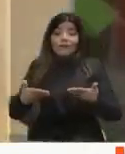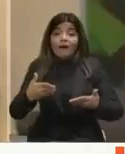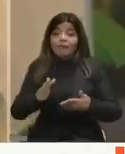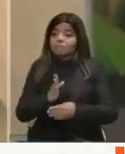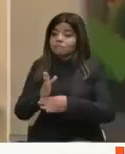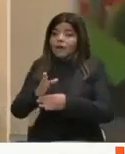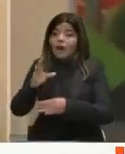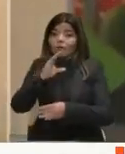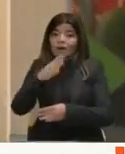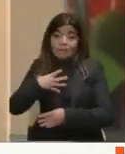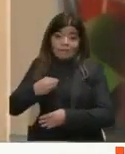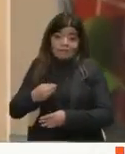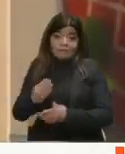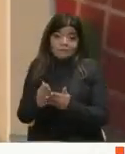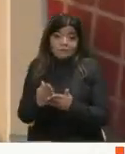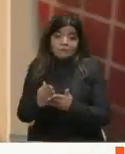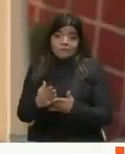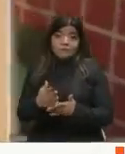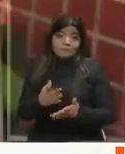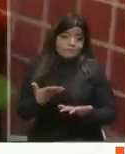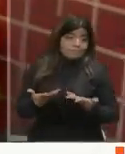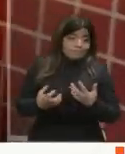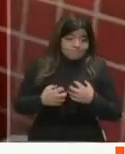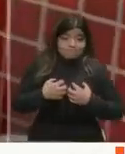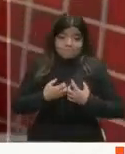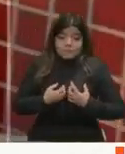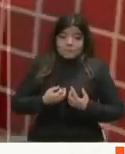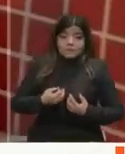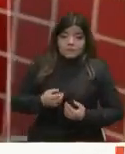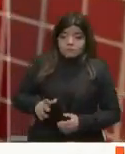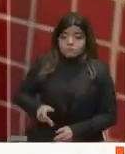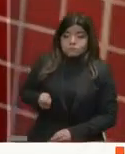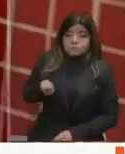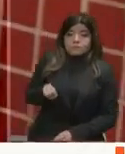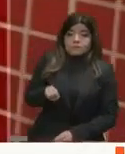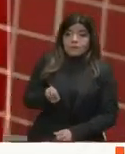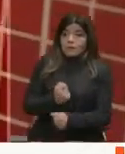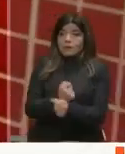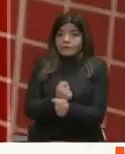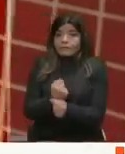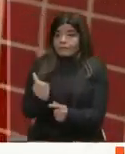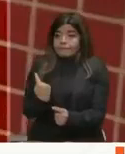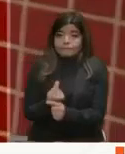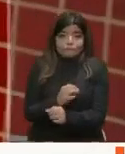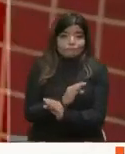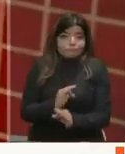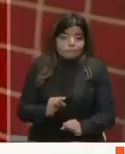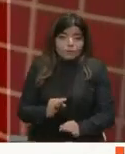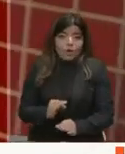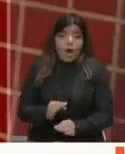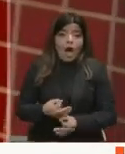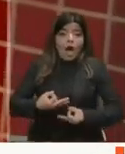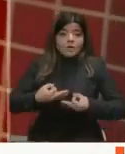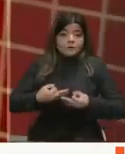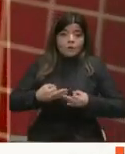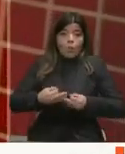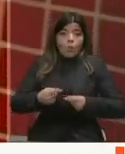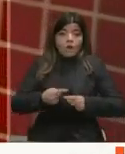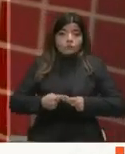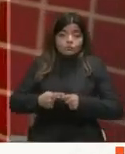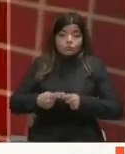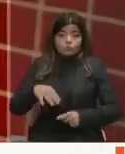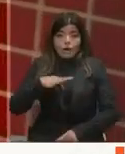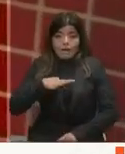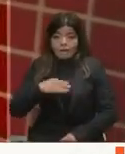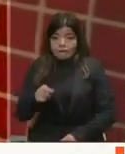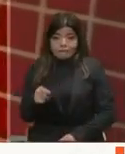tanto? Porque me siento segura con él. Siento que Carabineros no va a llegar nunca. Seguridad Ciudadana tampoco en el momento.